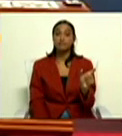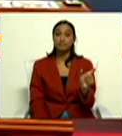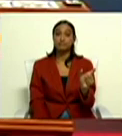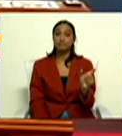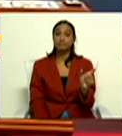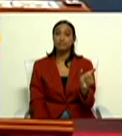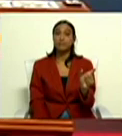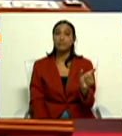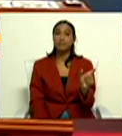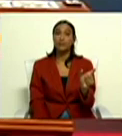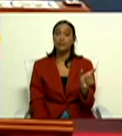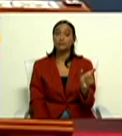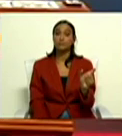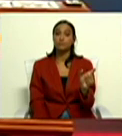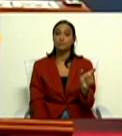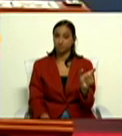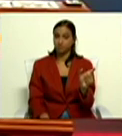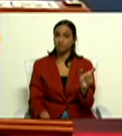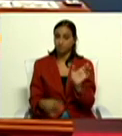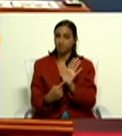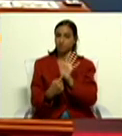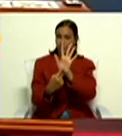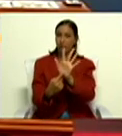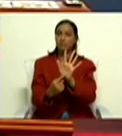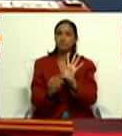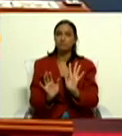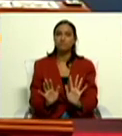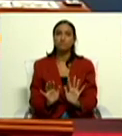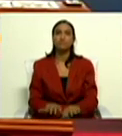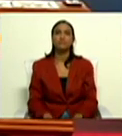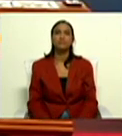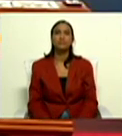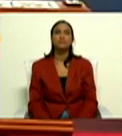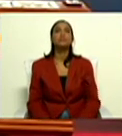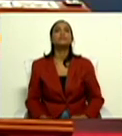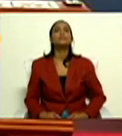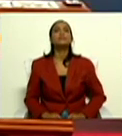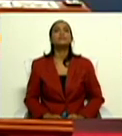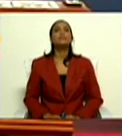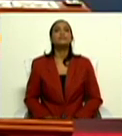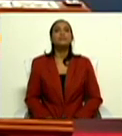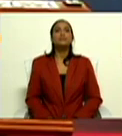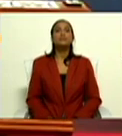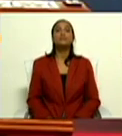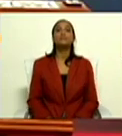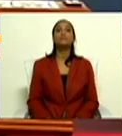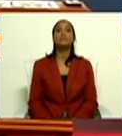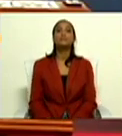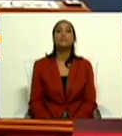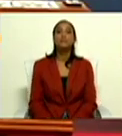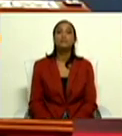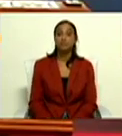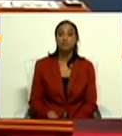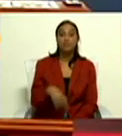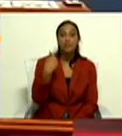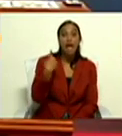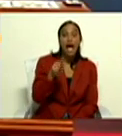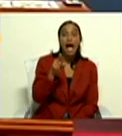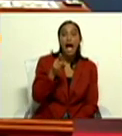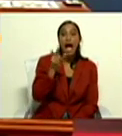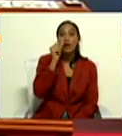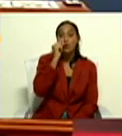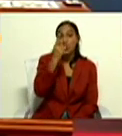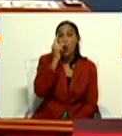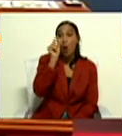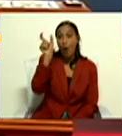destacar cómo estos casos nadie le ha parecido excesivo. Incluso hay un caso de un